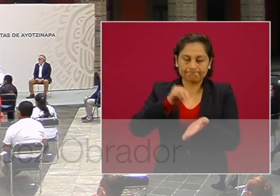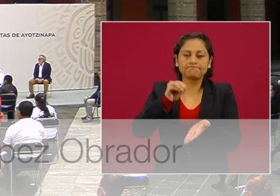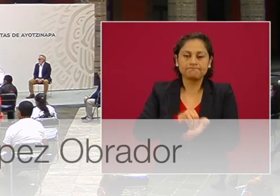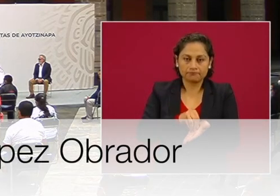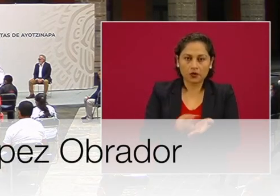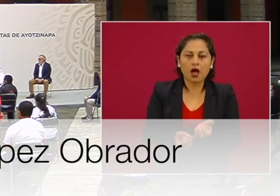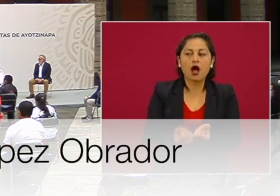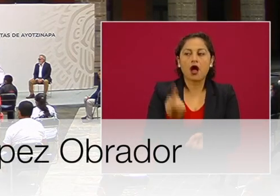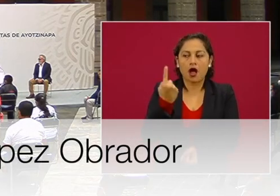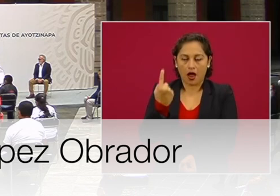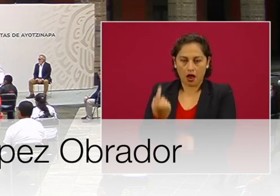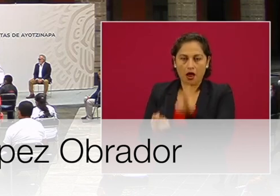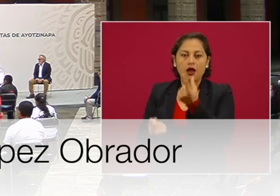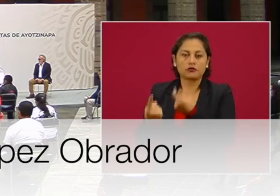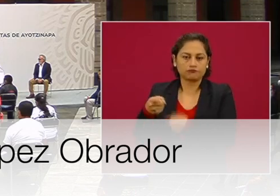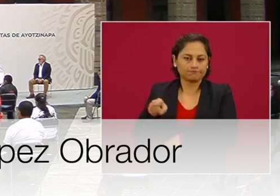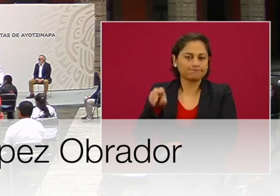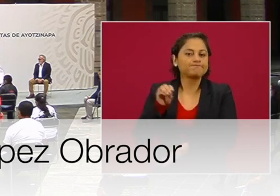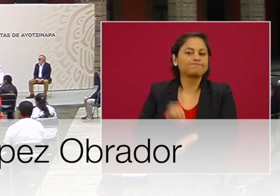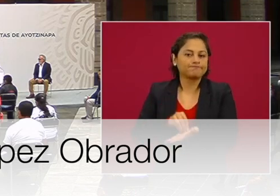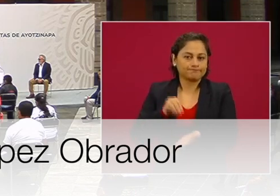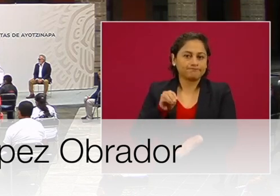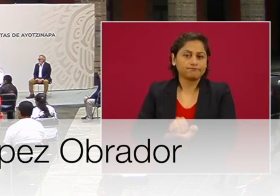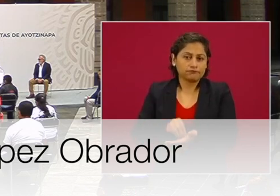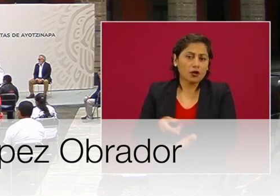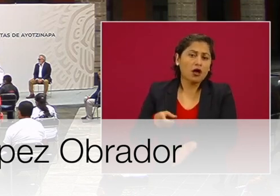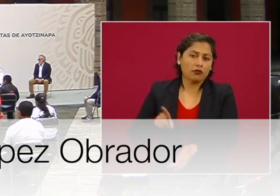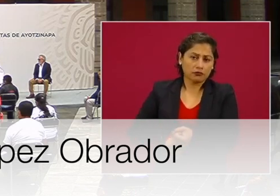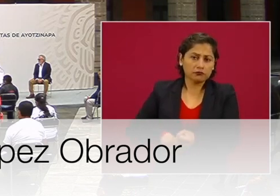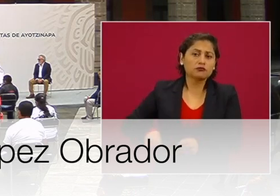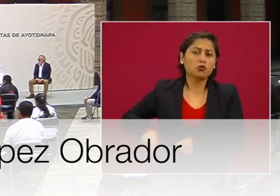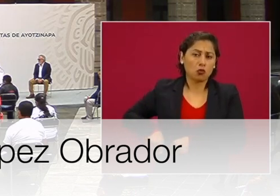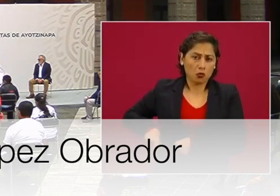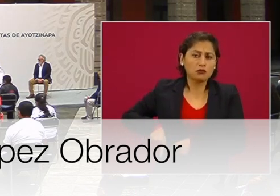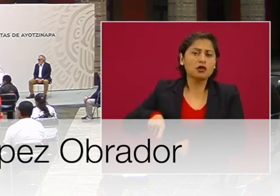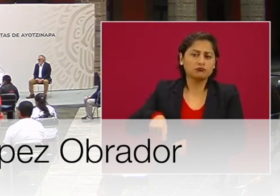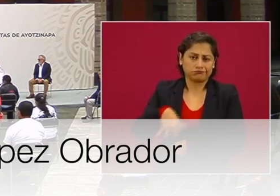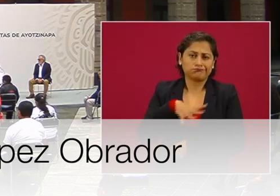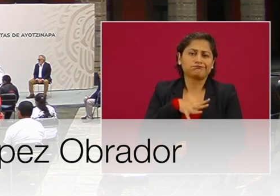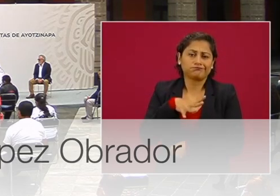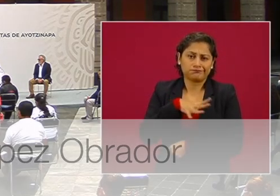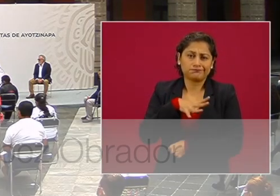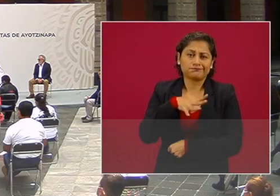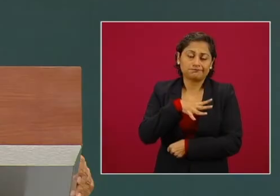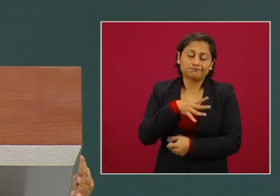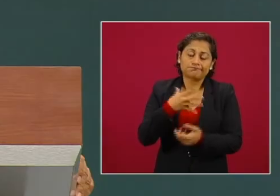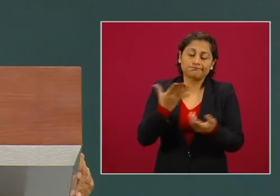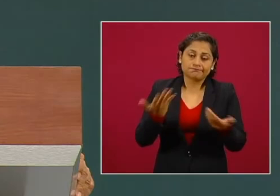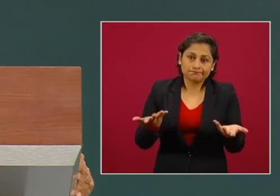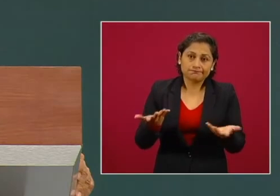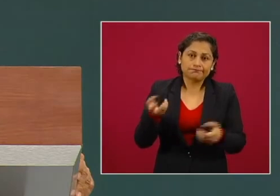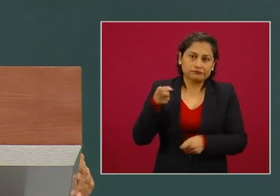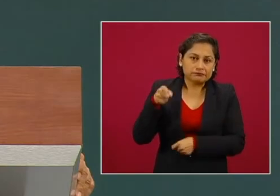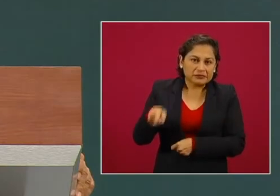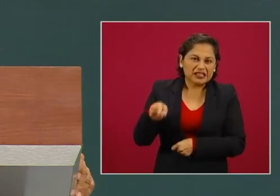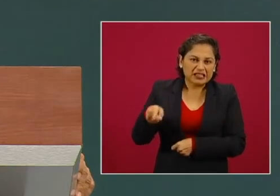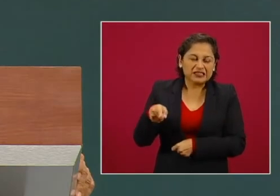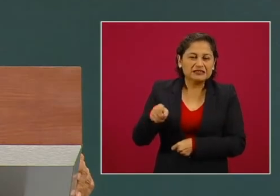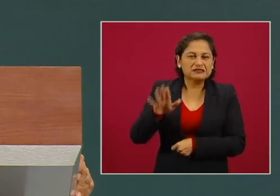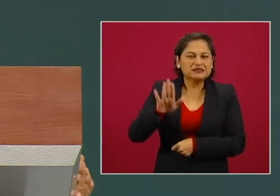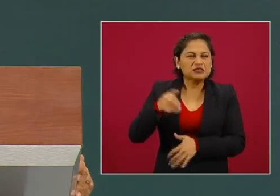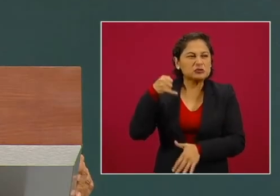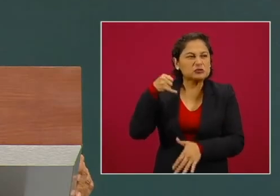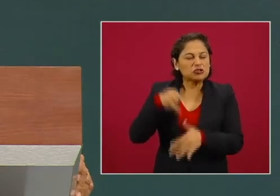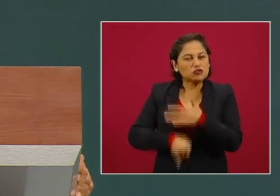todavía en todo el gobierno están ay enquistados